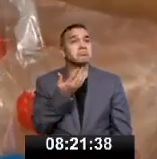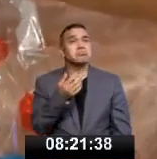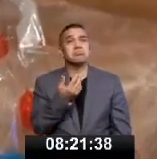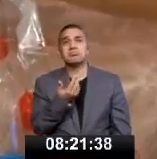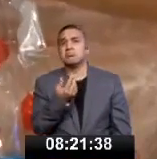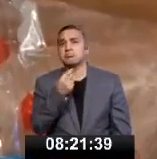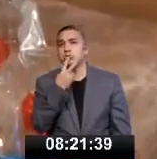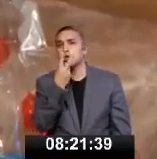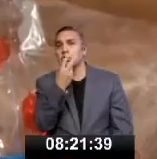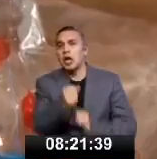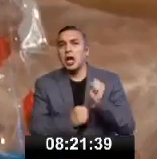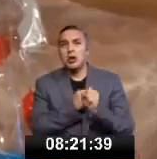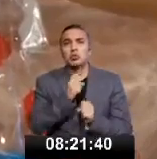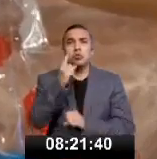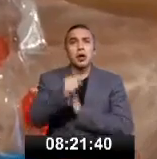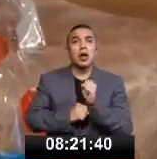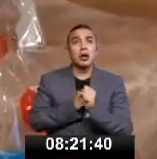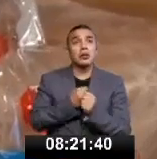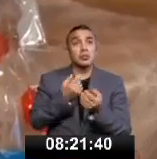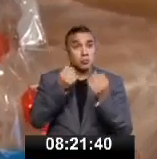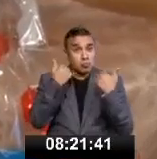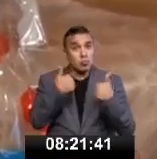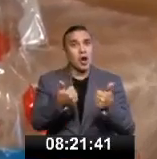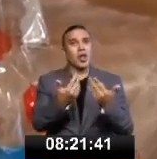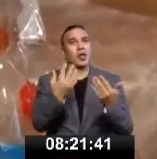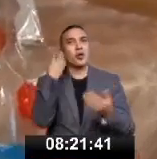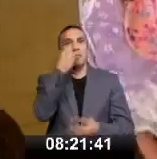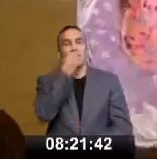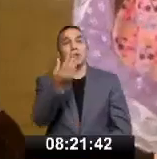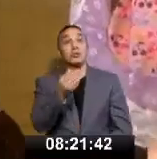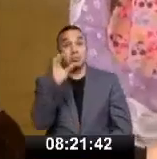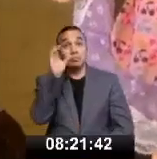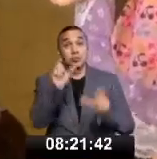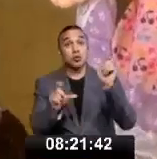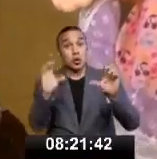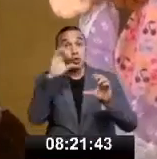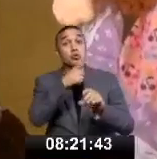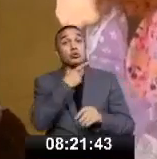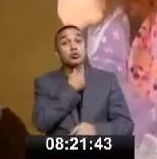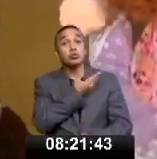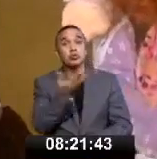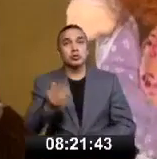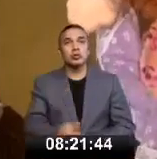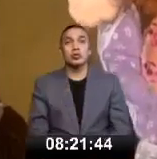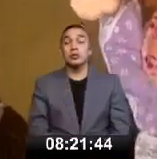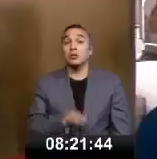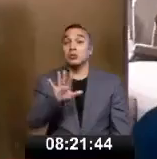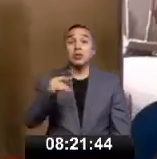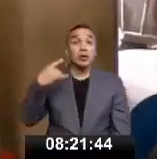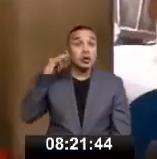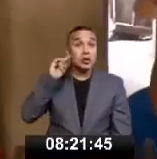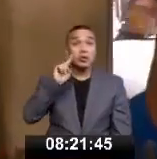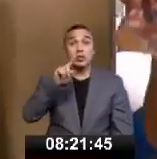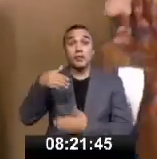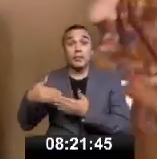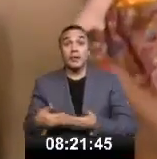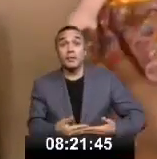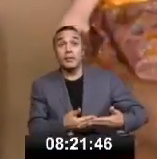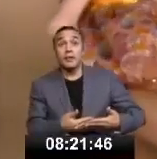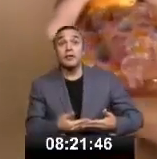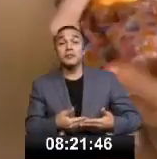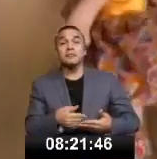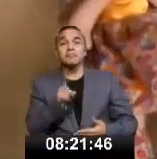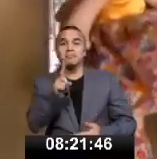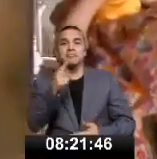le digo?, de 2 años, 1 añito, es ideal. Y las buscan. Sus niñas, sus bebés, así